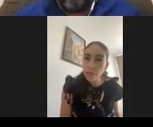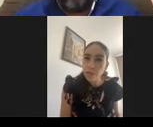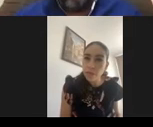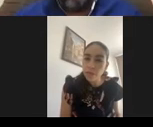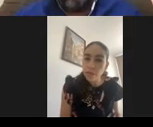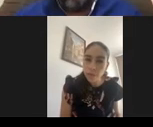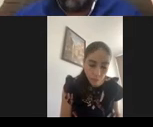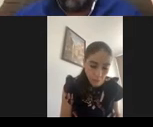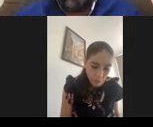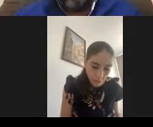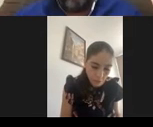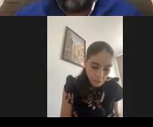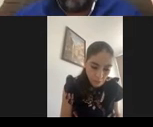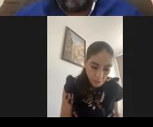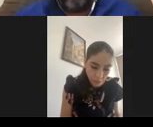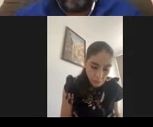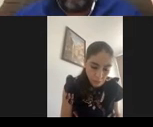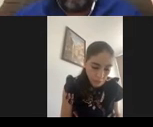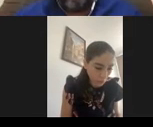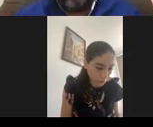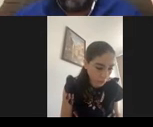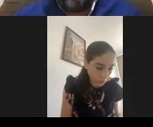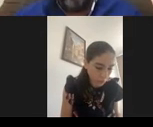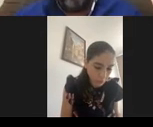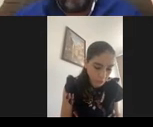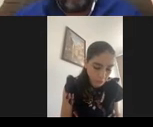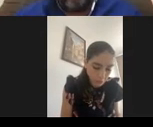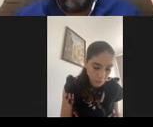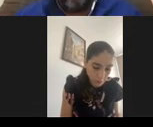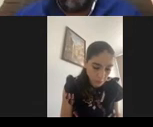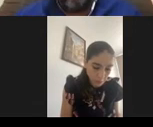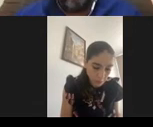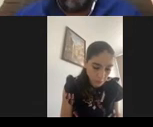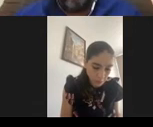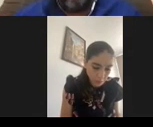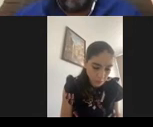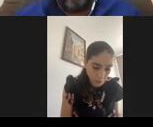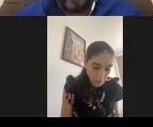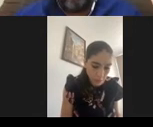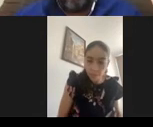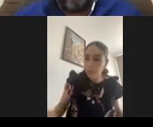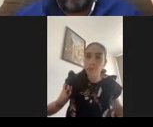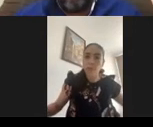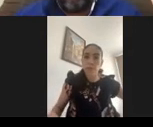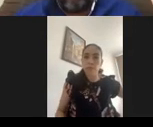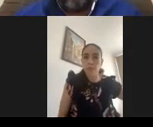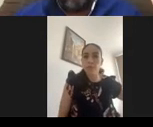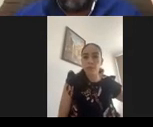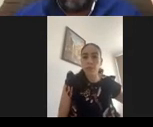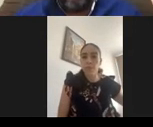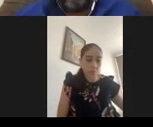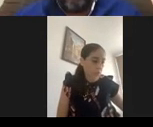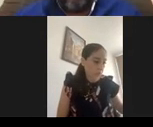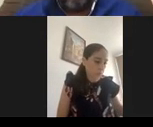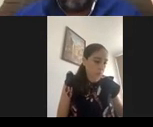plaza principal generó toda la controversia, vida y por haber, en San José, pero hoy es un